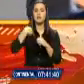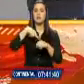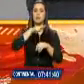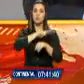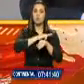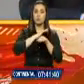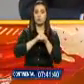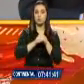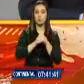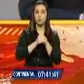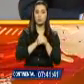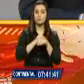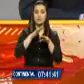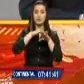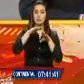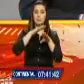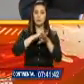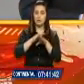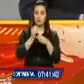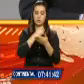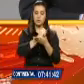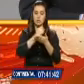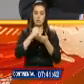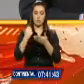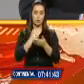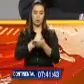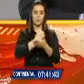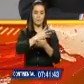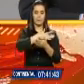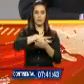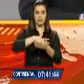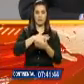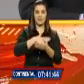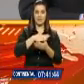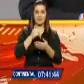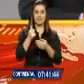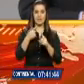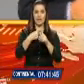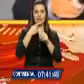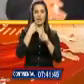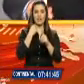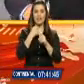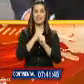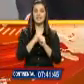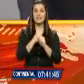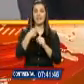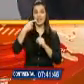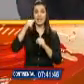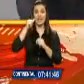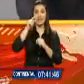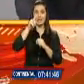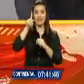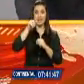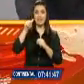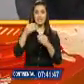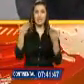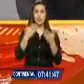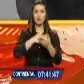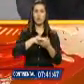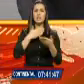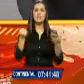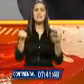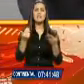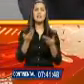poeta, secretario de la Unión de Escritores Palestinos. Él se encuentra en directo desde Oriente Medio. ¿En qué parte de Gaza se encuentra